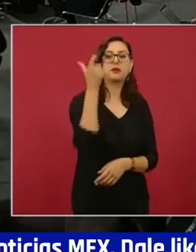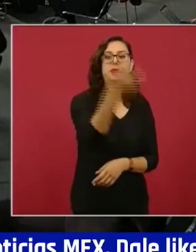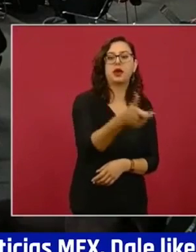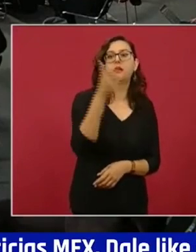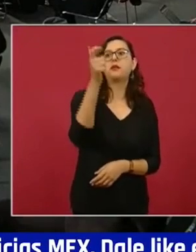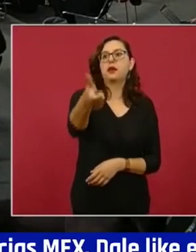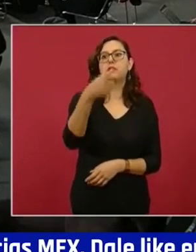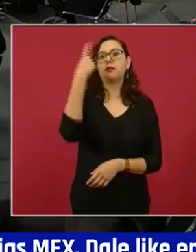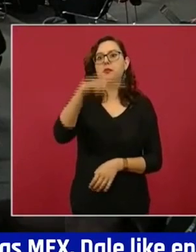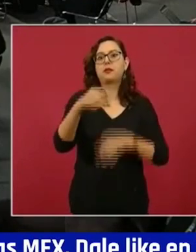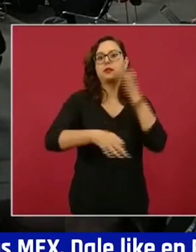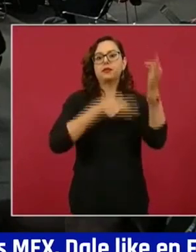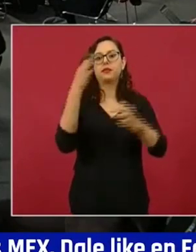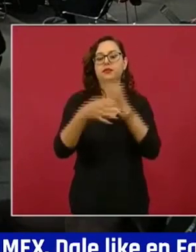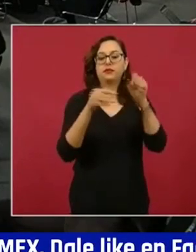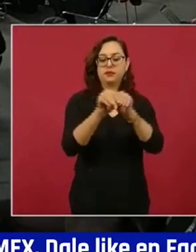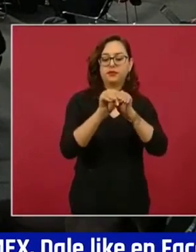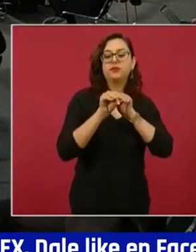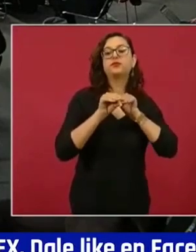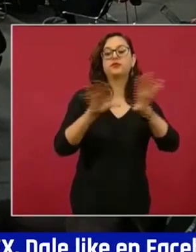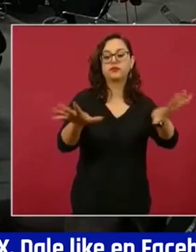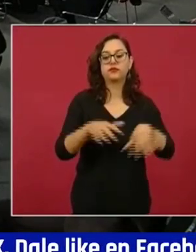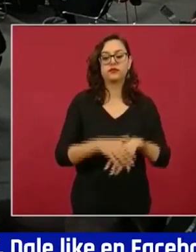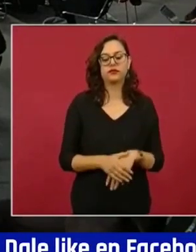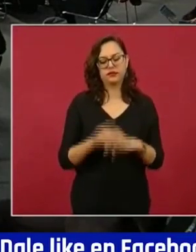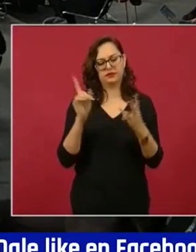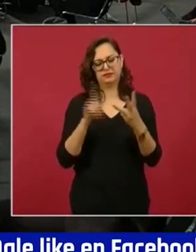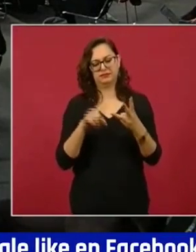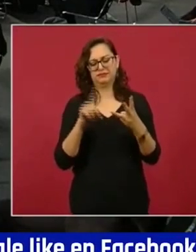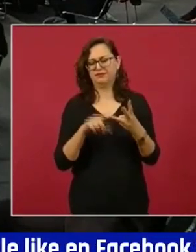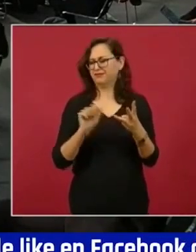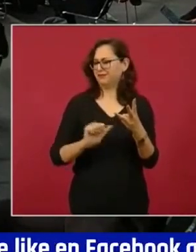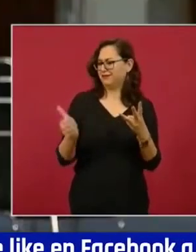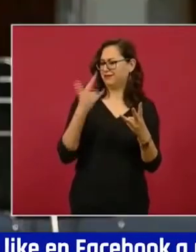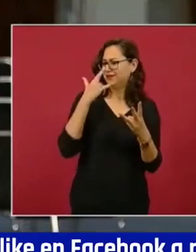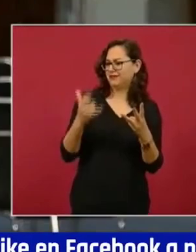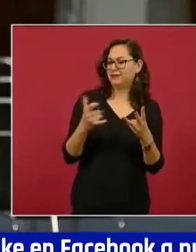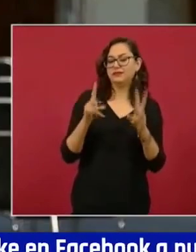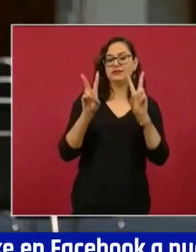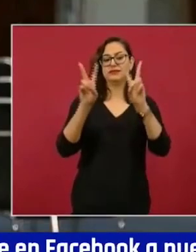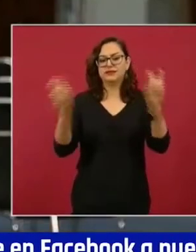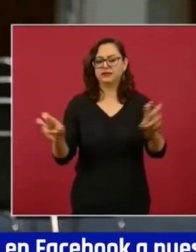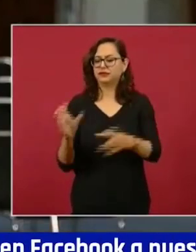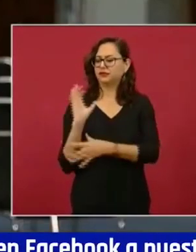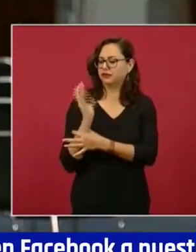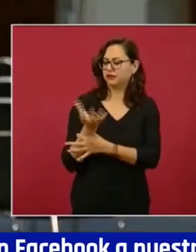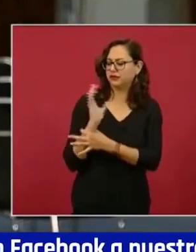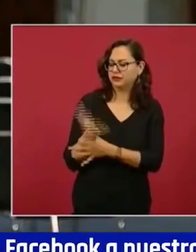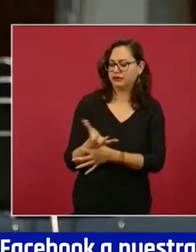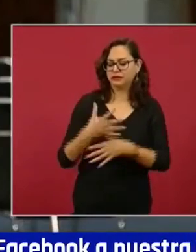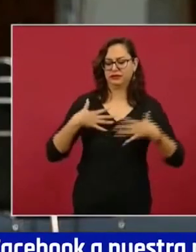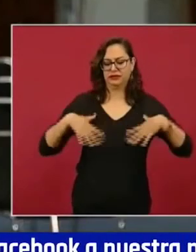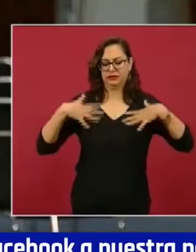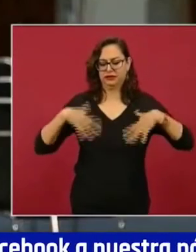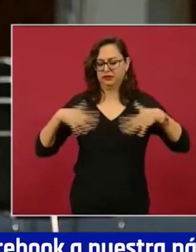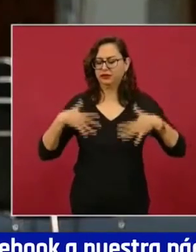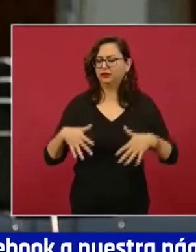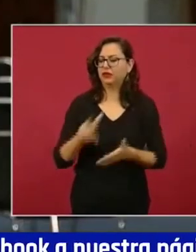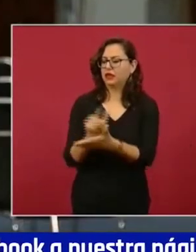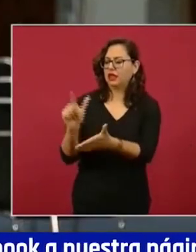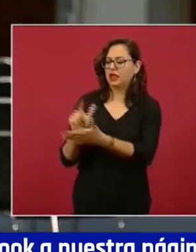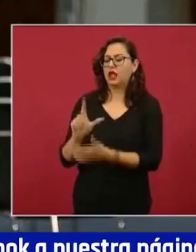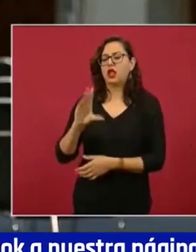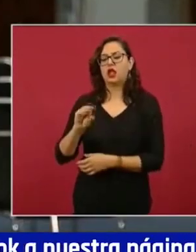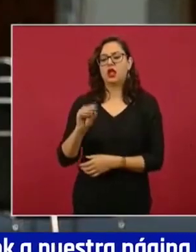de comunicación. Otro gasto también que nos llama la atención tiene que ver con lavandería y limpieza, que asciende a 95 millones de